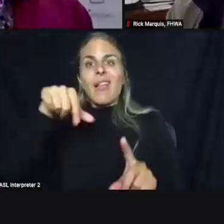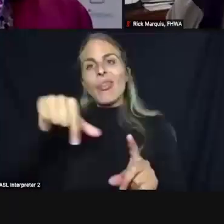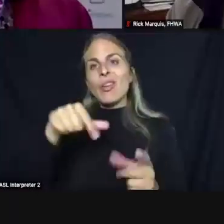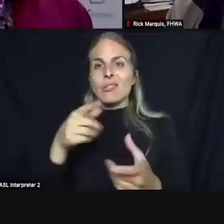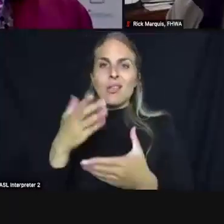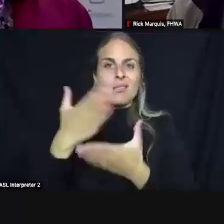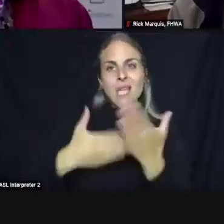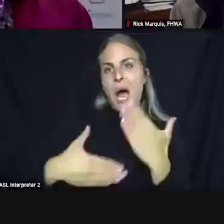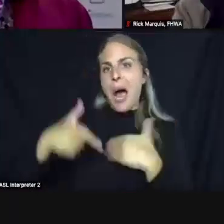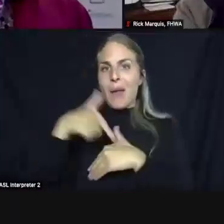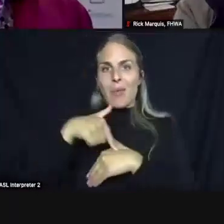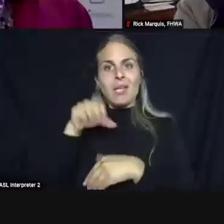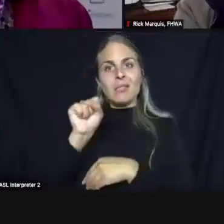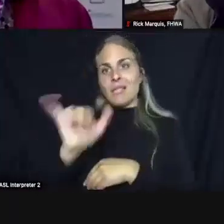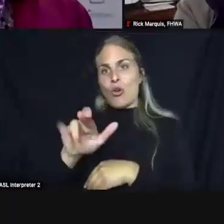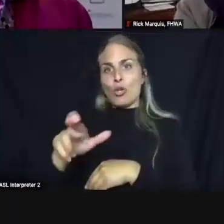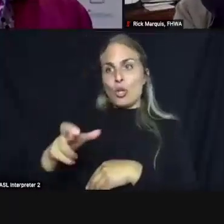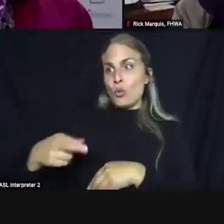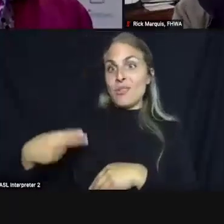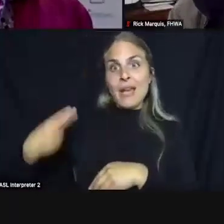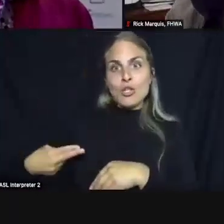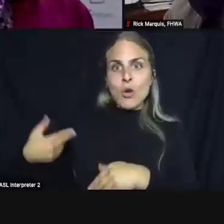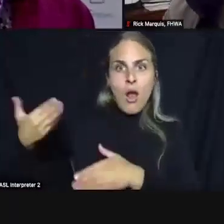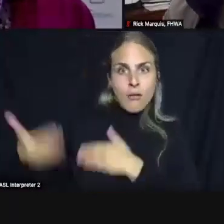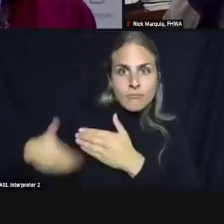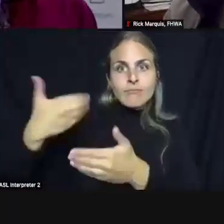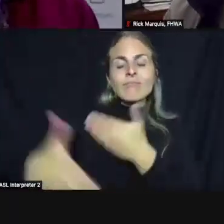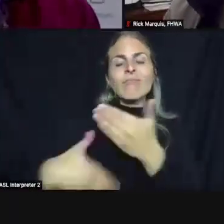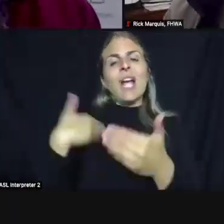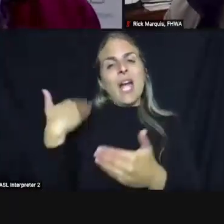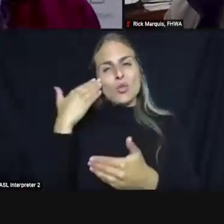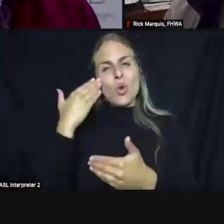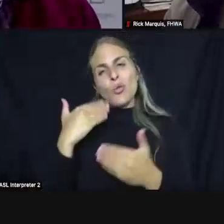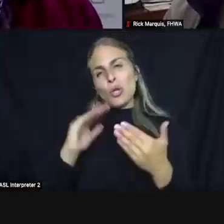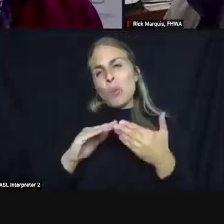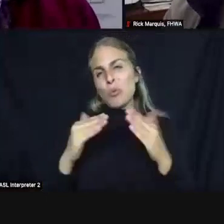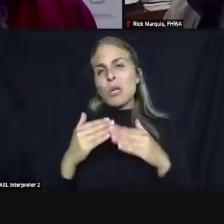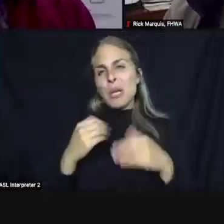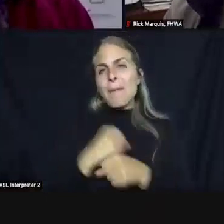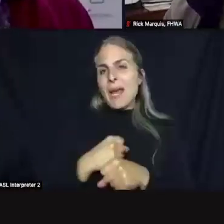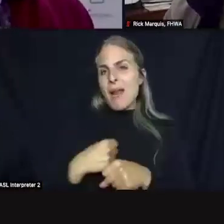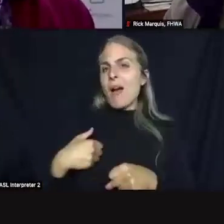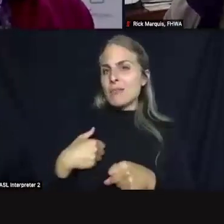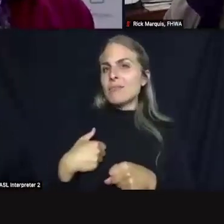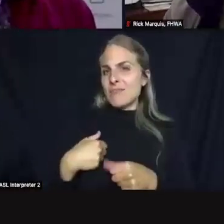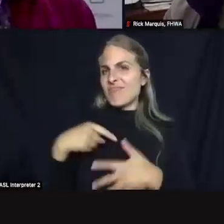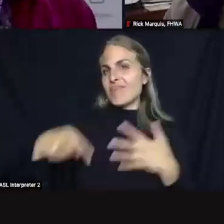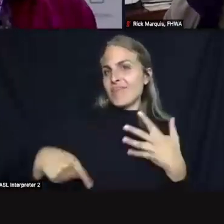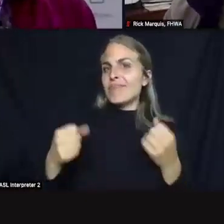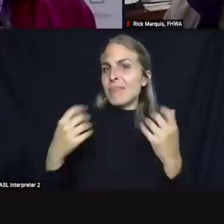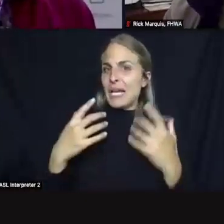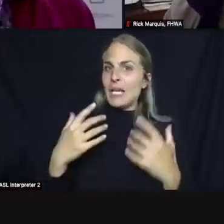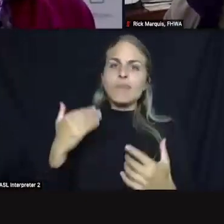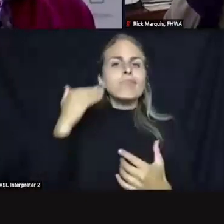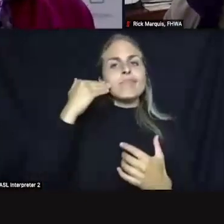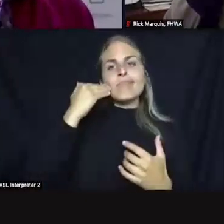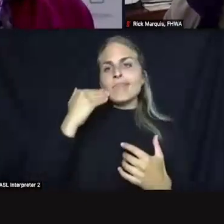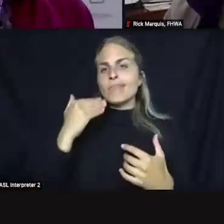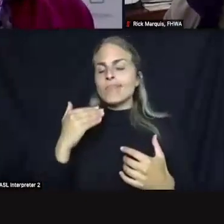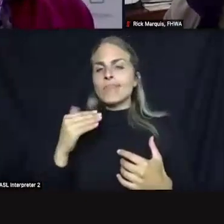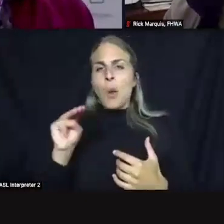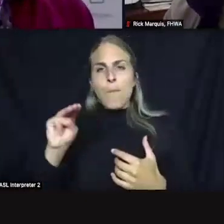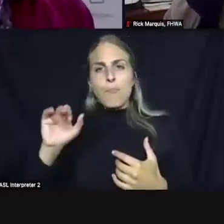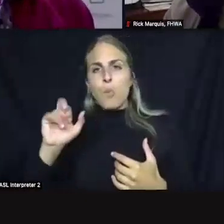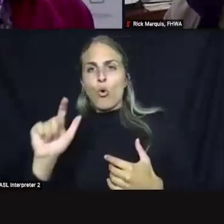comunitaria. Yo quisiera ver este capítulo en la historia de Syracuse y saber que nuestra